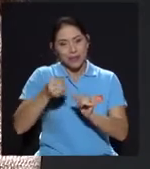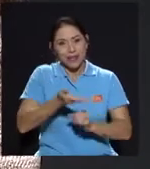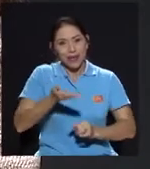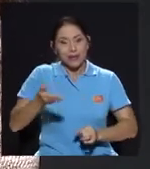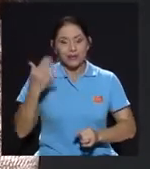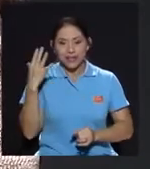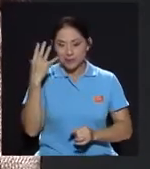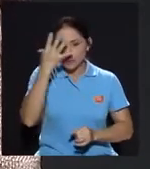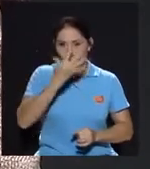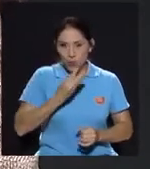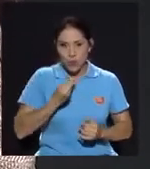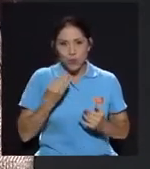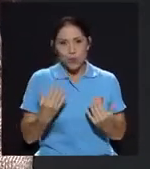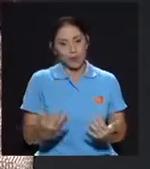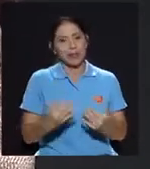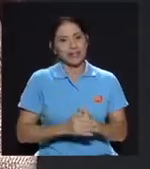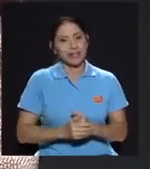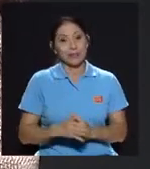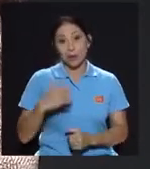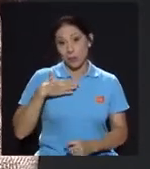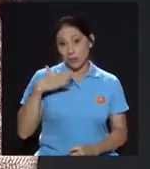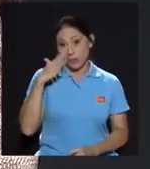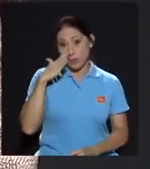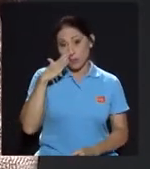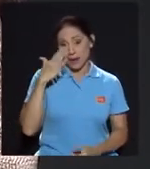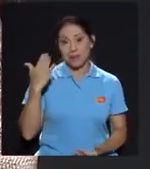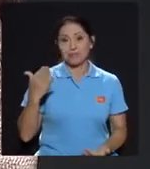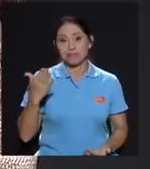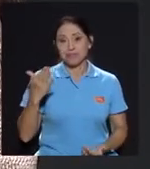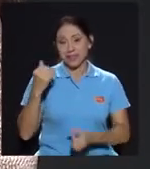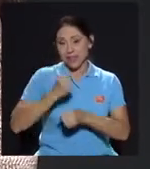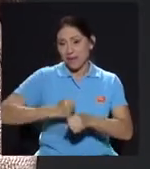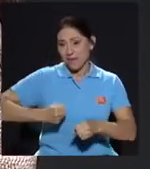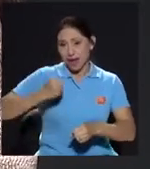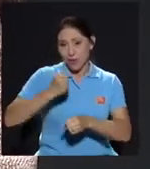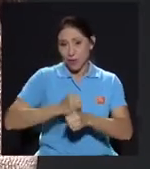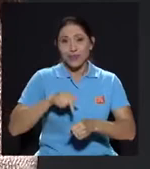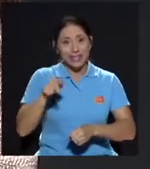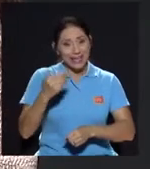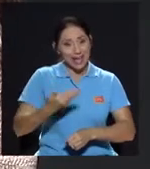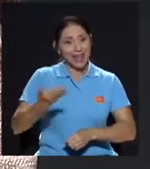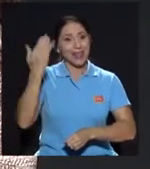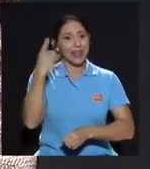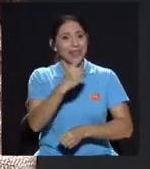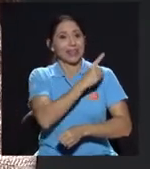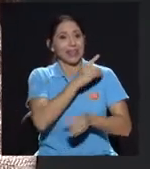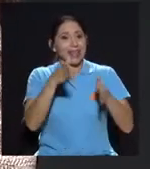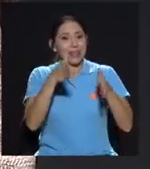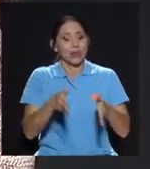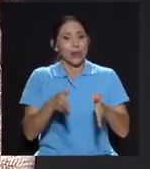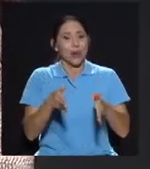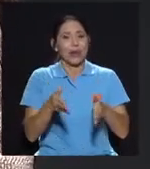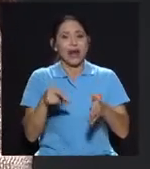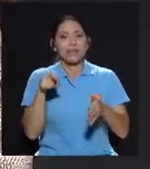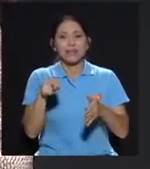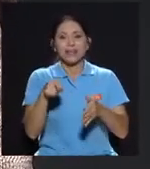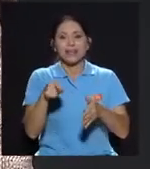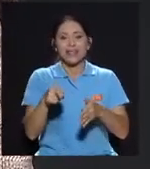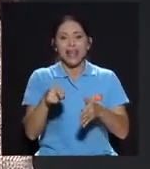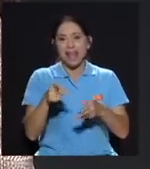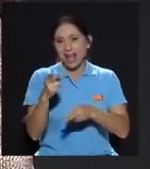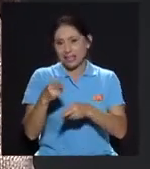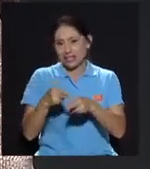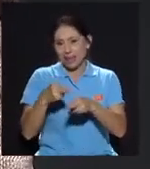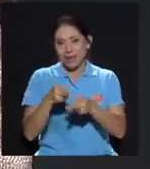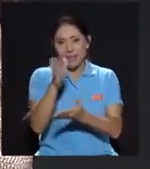porque mi mamá trabajó era la directora de lo que se llamaba era la central telefónica